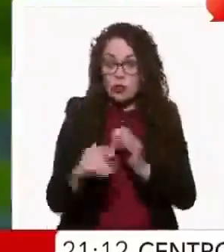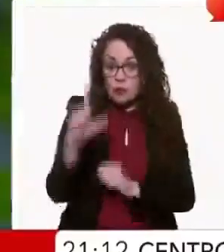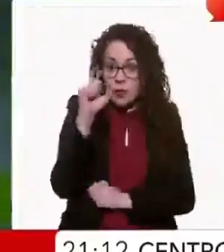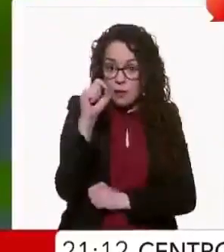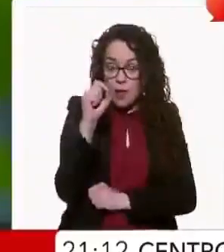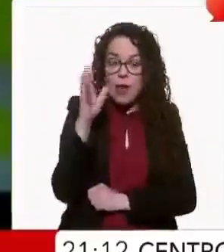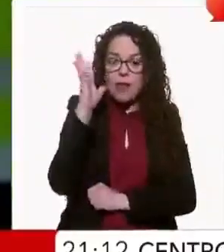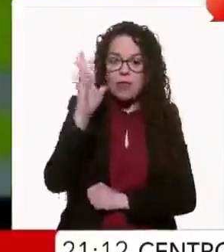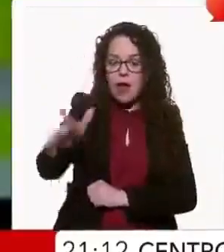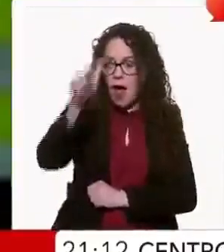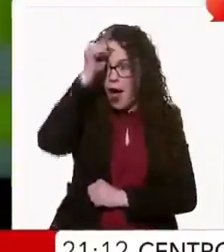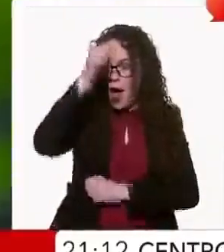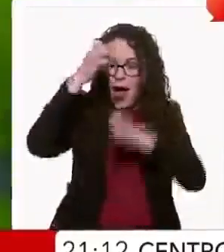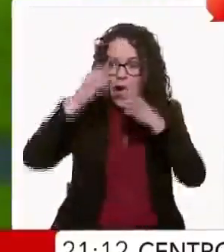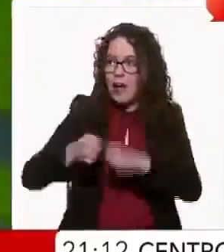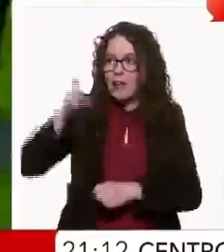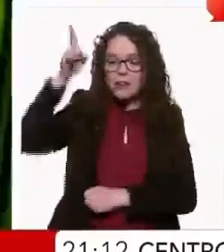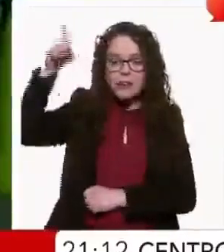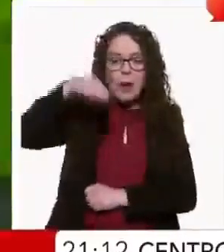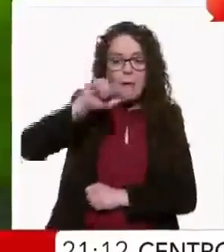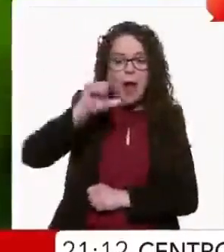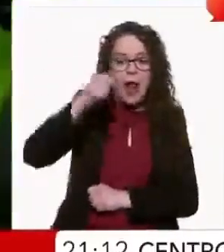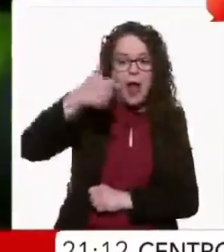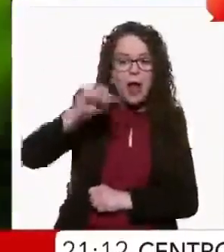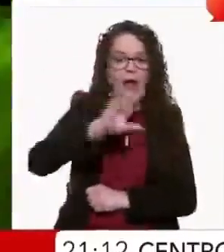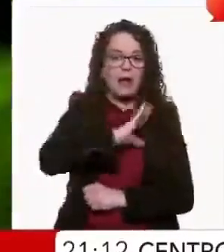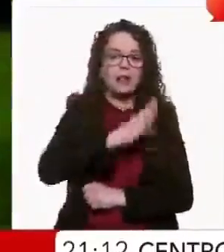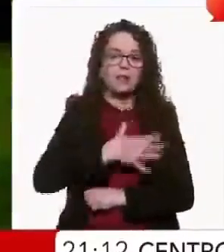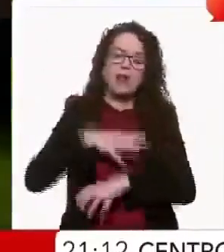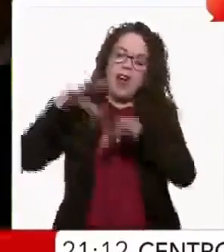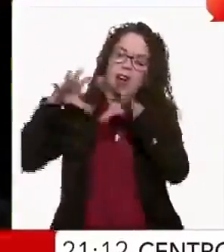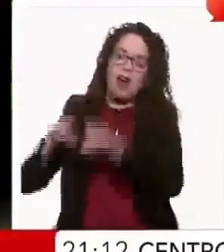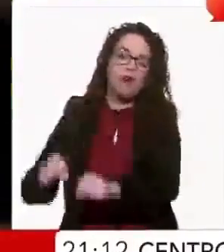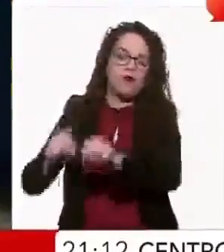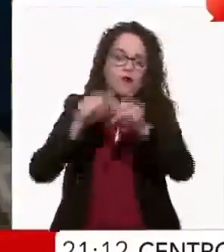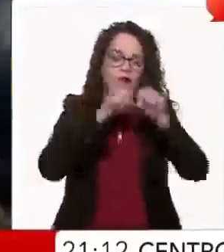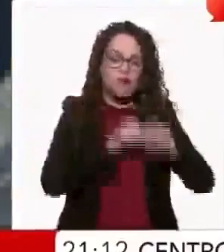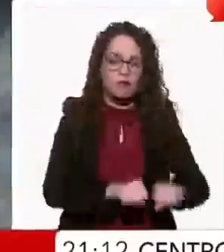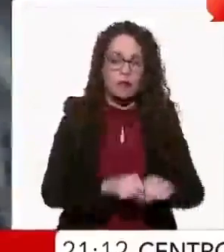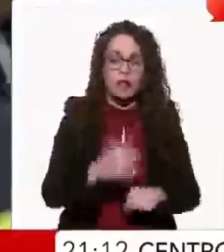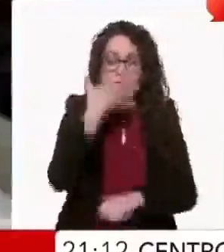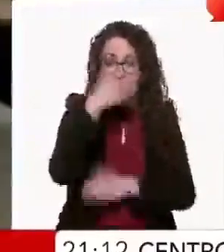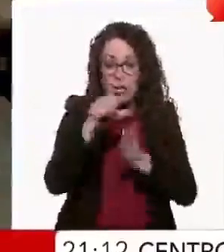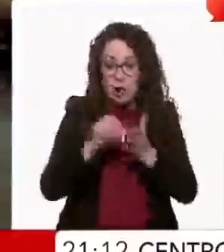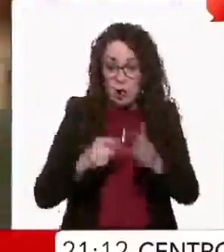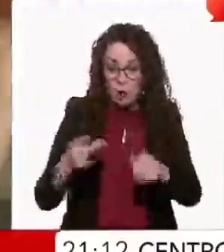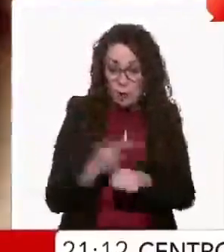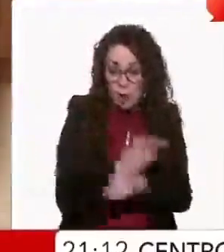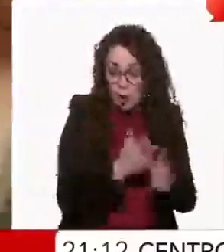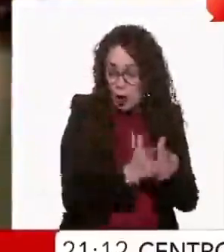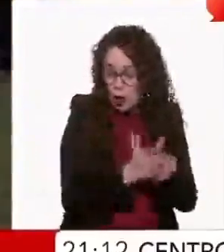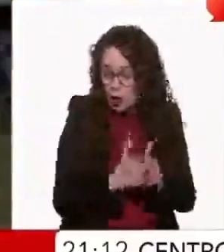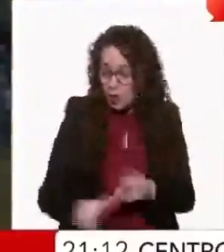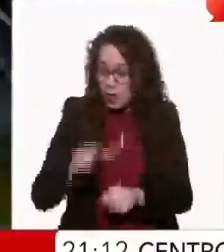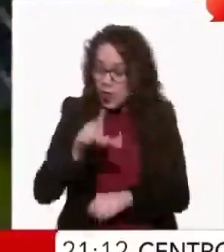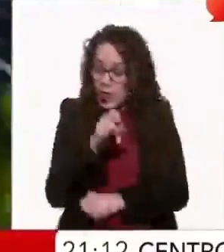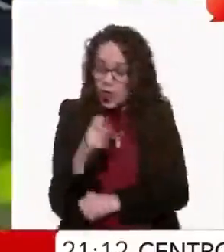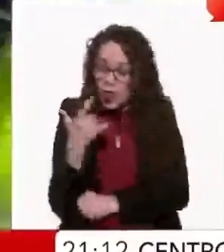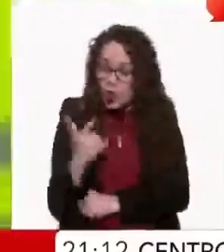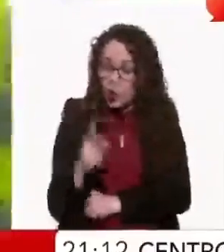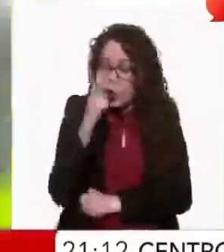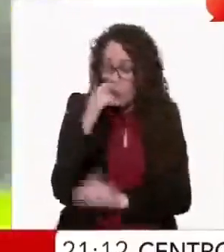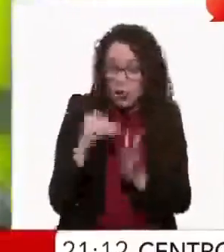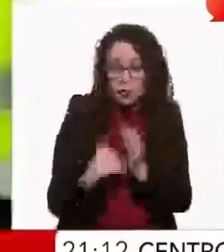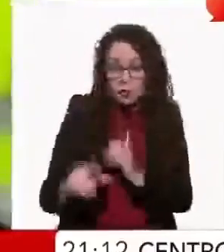fue detenido en Málaga, España. 5 meses después, el 17 de julio de 2020,